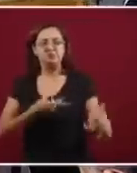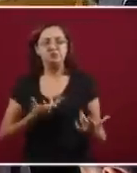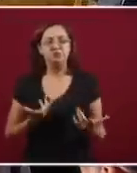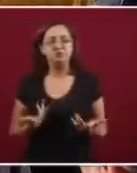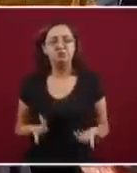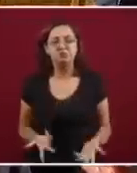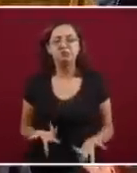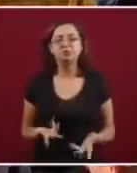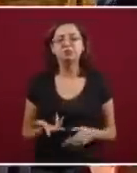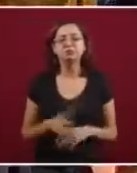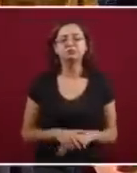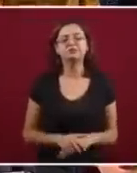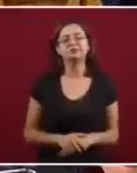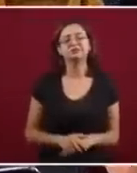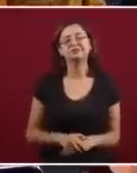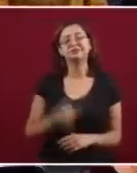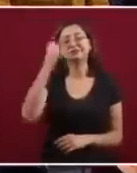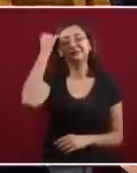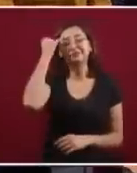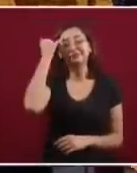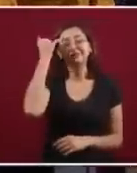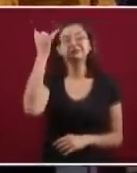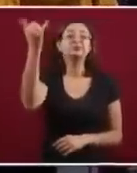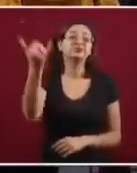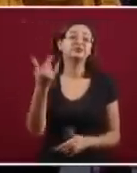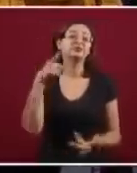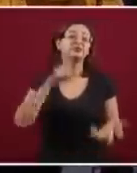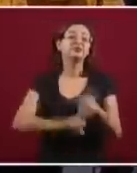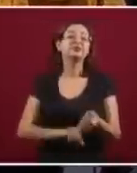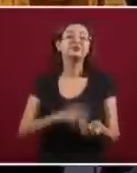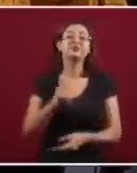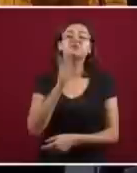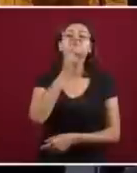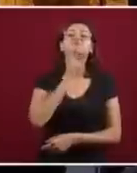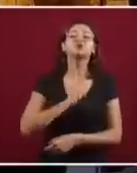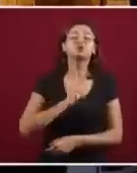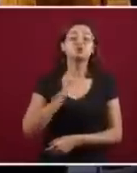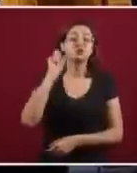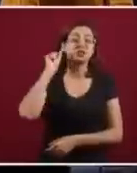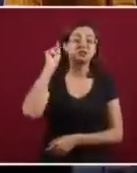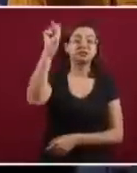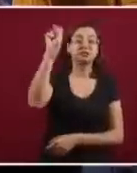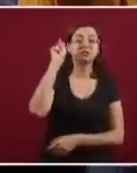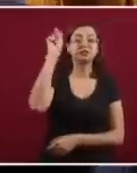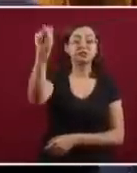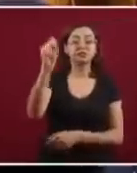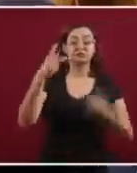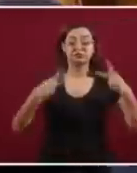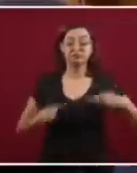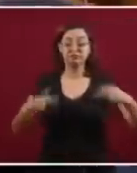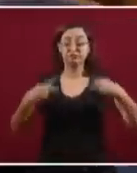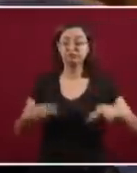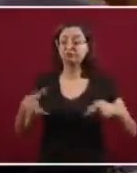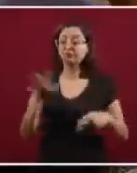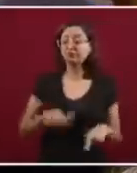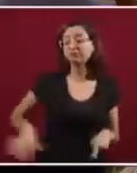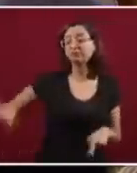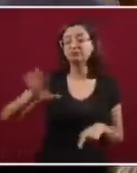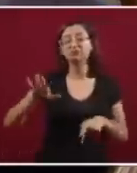imagínense habían sindicatos como el petrolero en donde los trabajadores